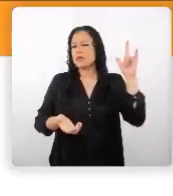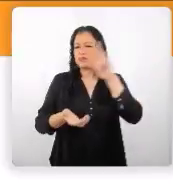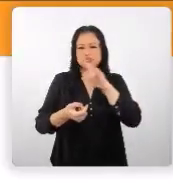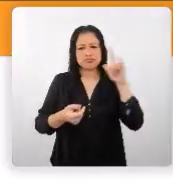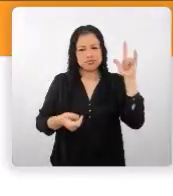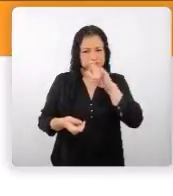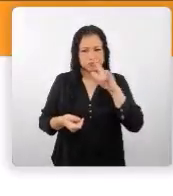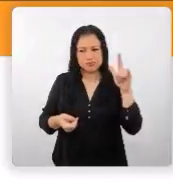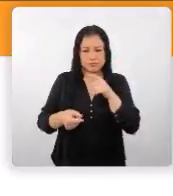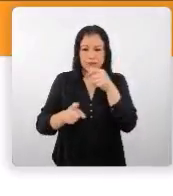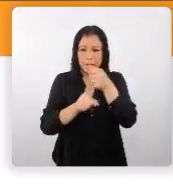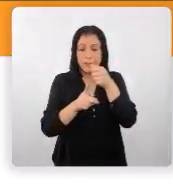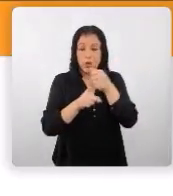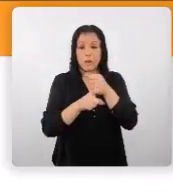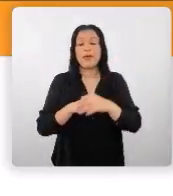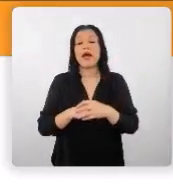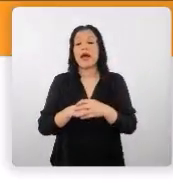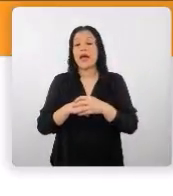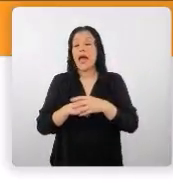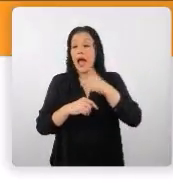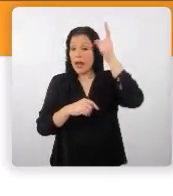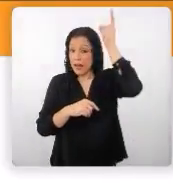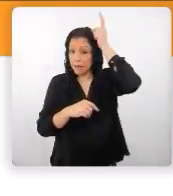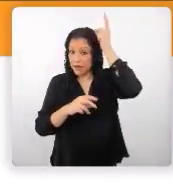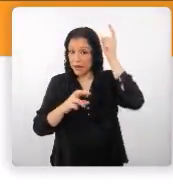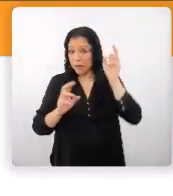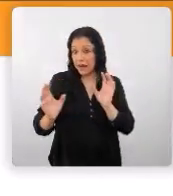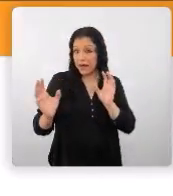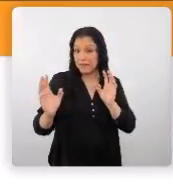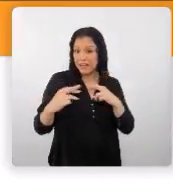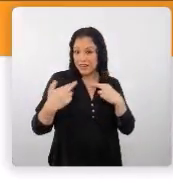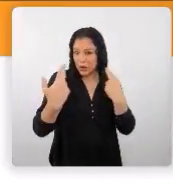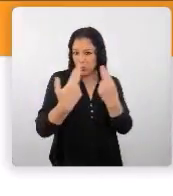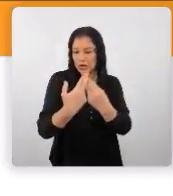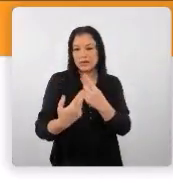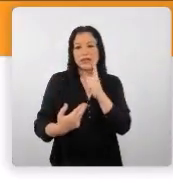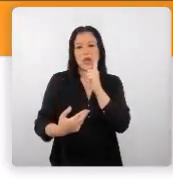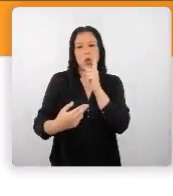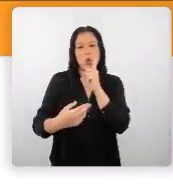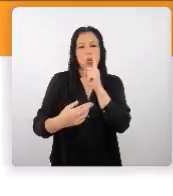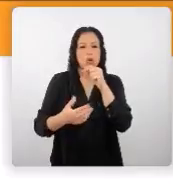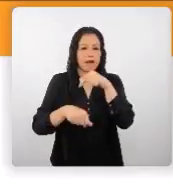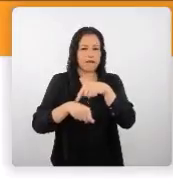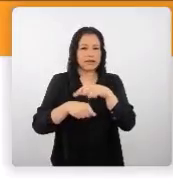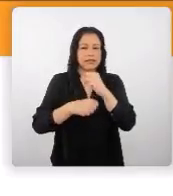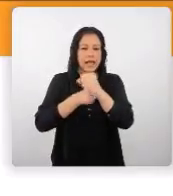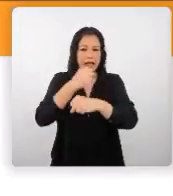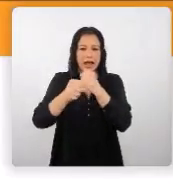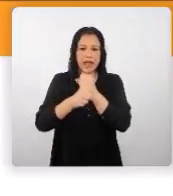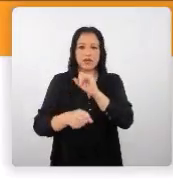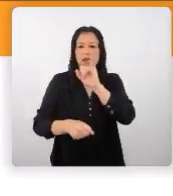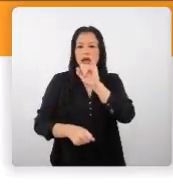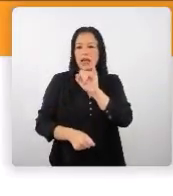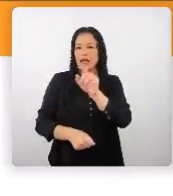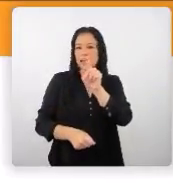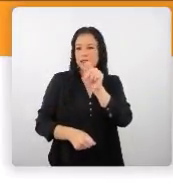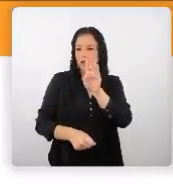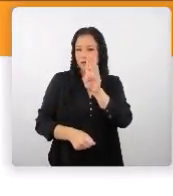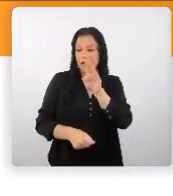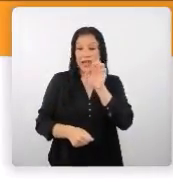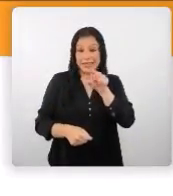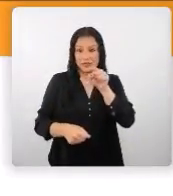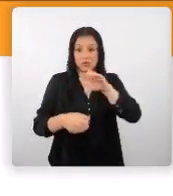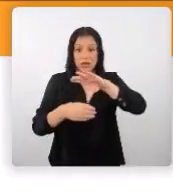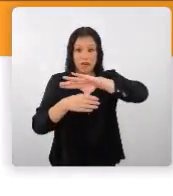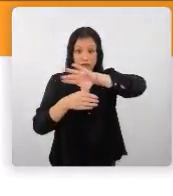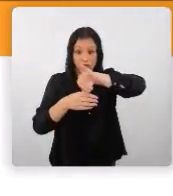partes de Alemania para reunirse una vez al año en la ITB, ¿no? Esta feria,